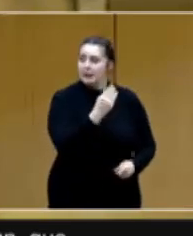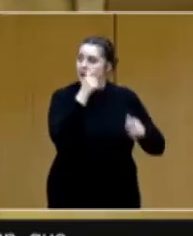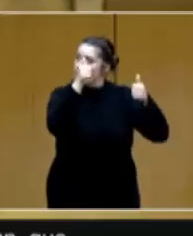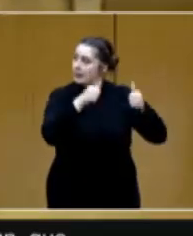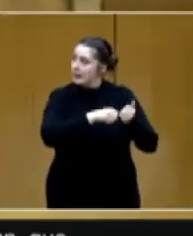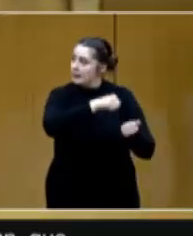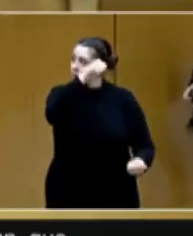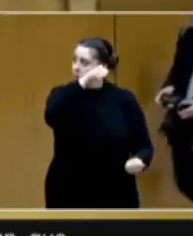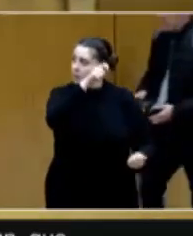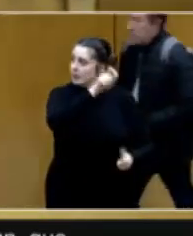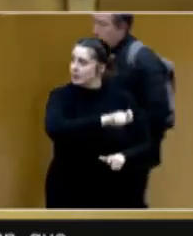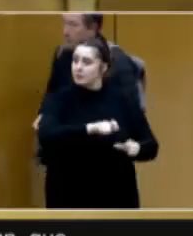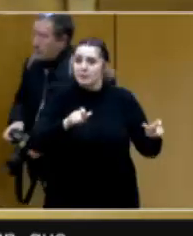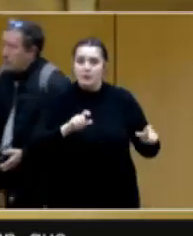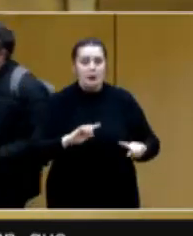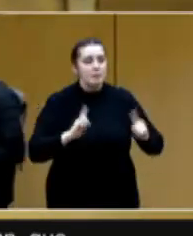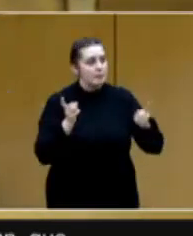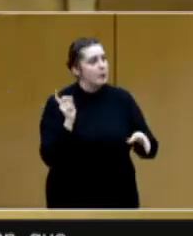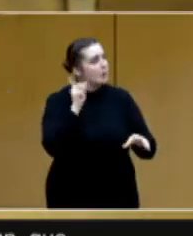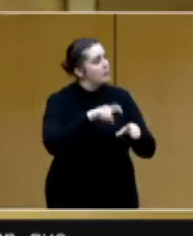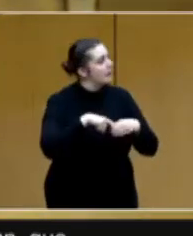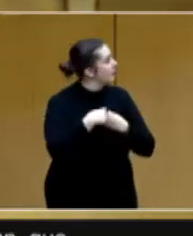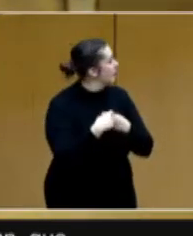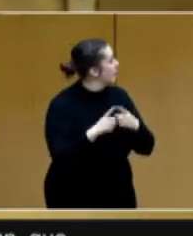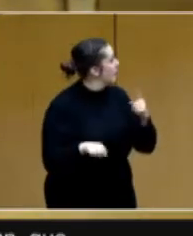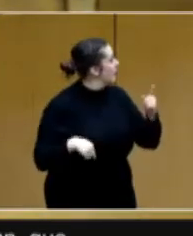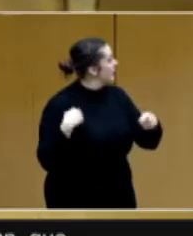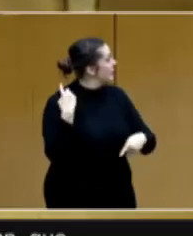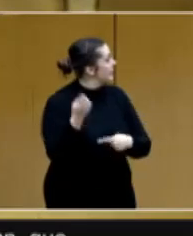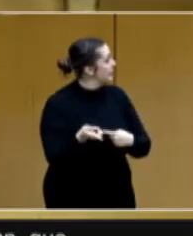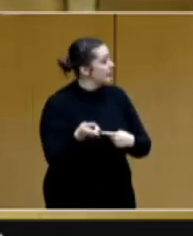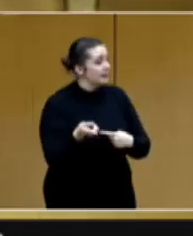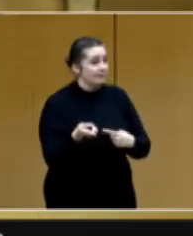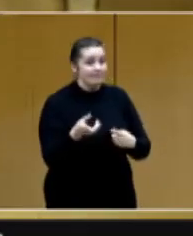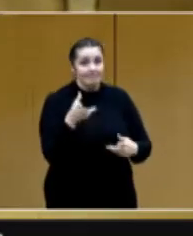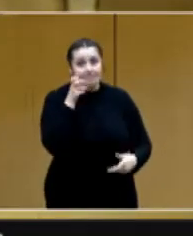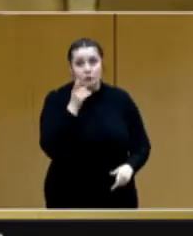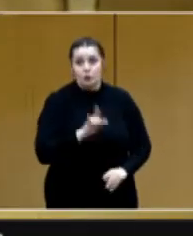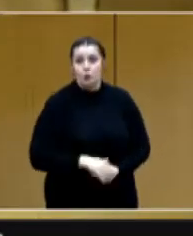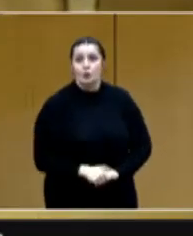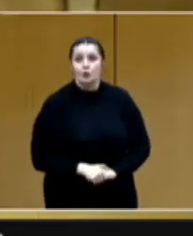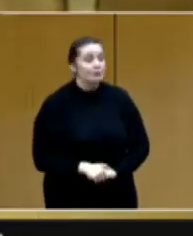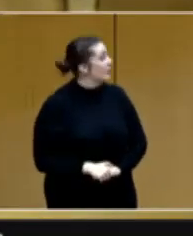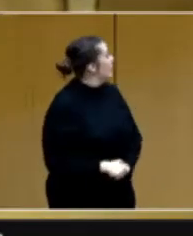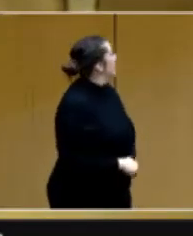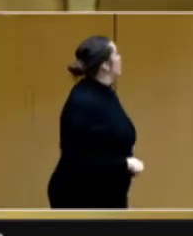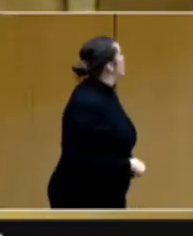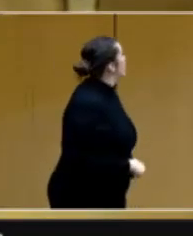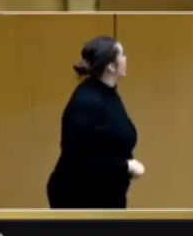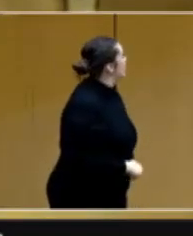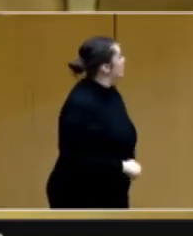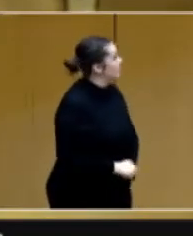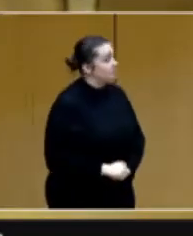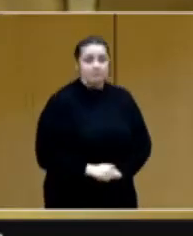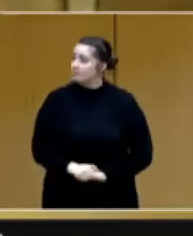primero haber participado y Segundo los segundo tercero segundo y primer Premio no se oye se me ha